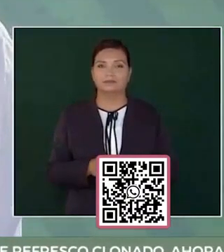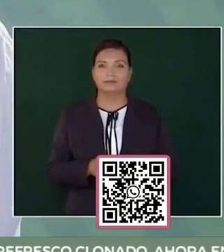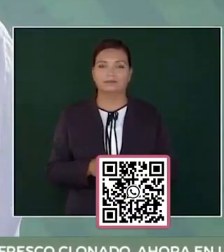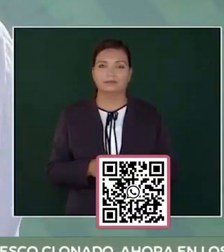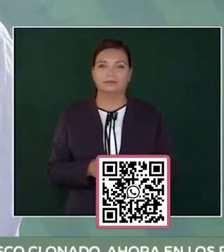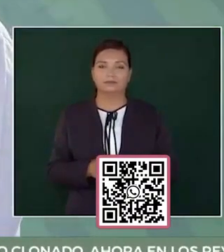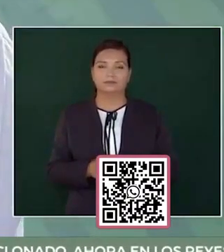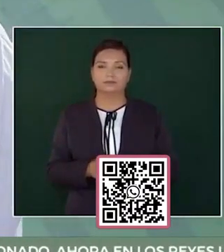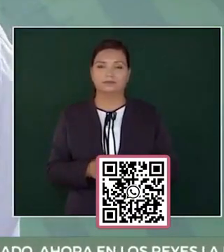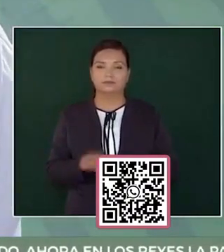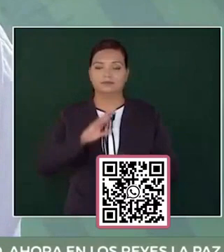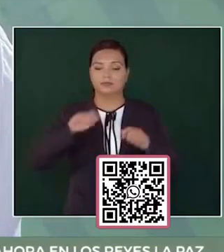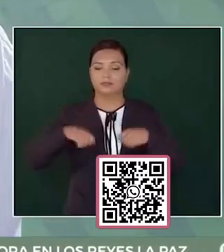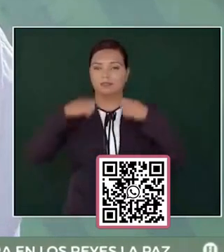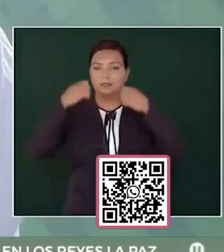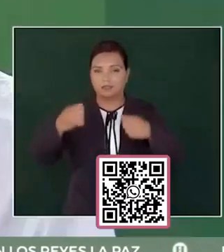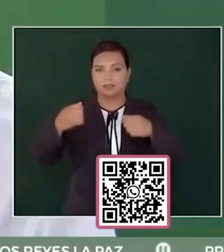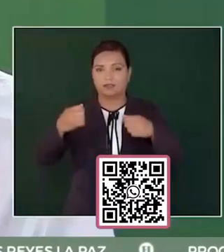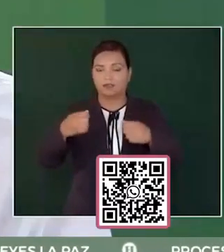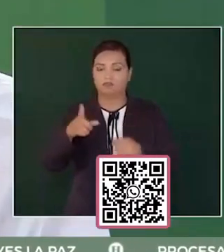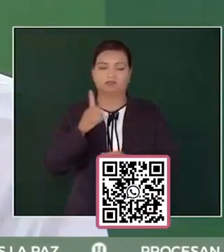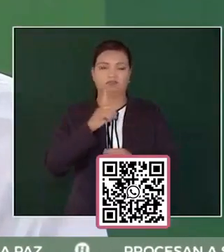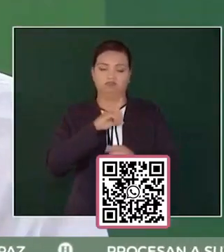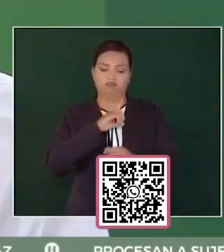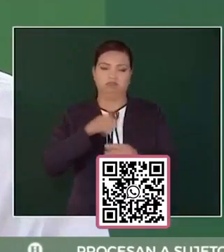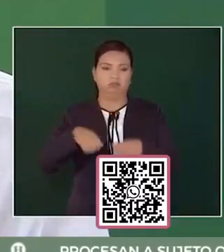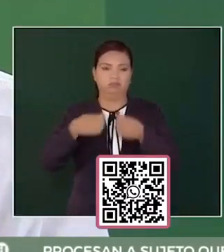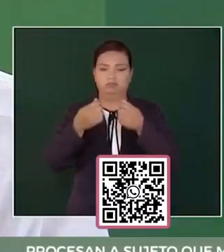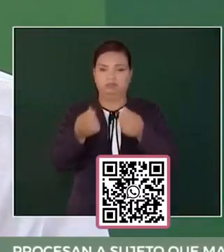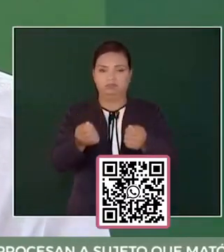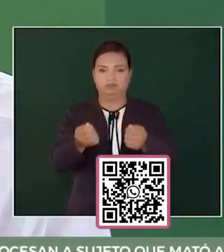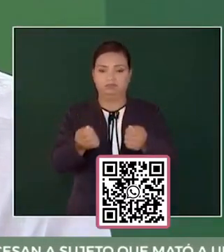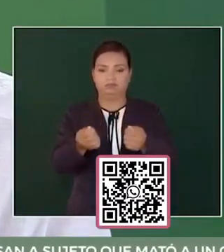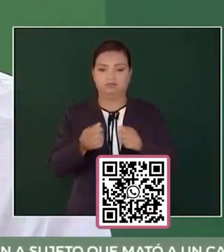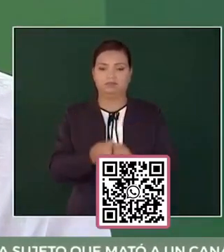Entonces, poniéndoles este manto de seguridad nacional, les pone